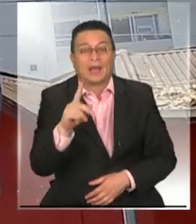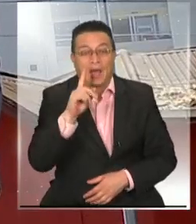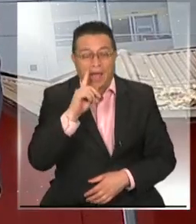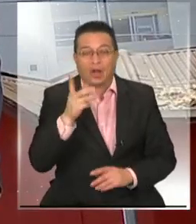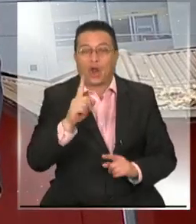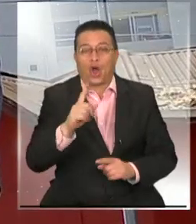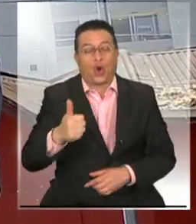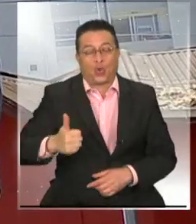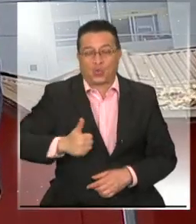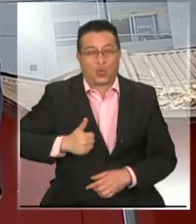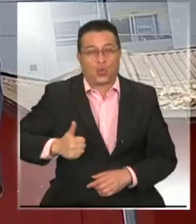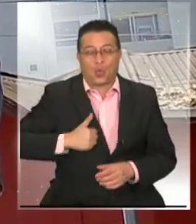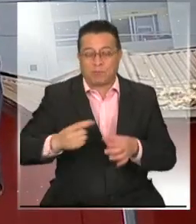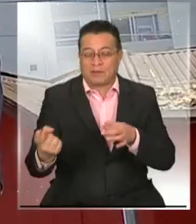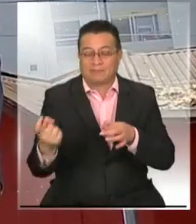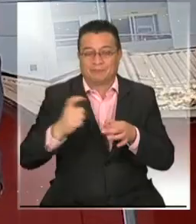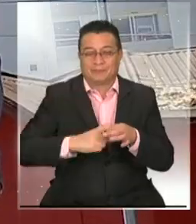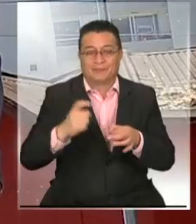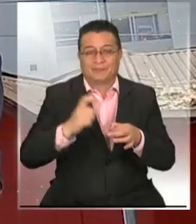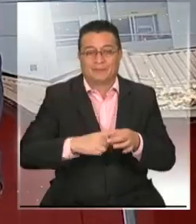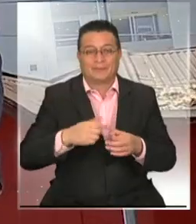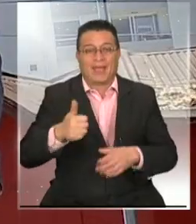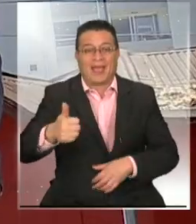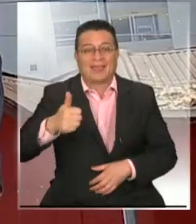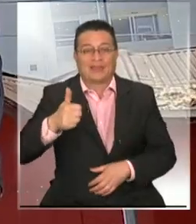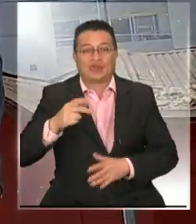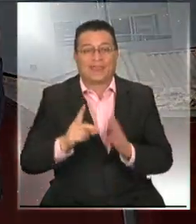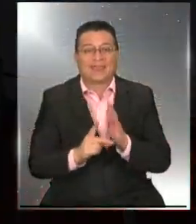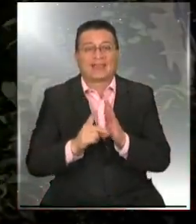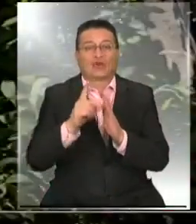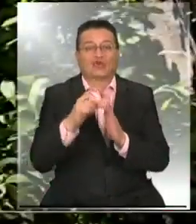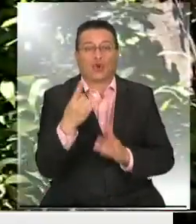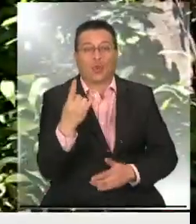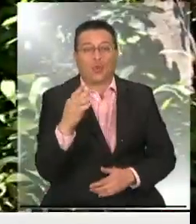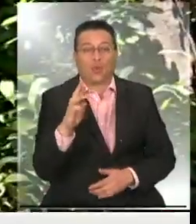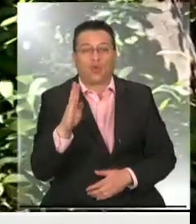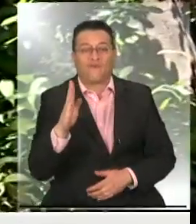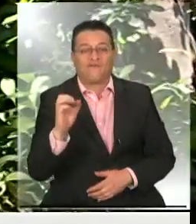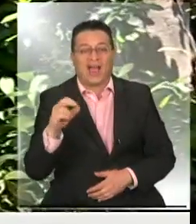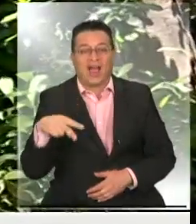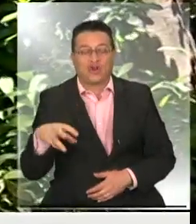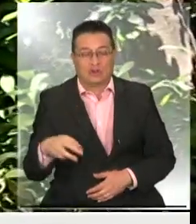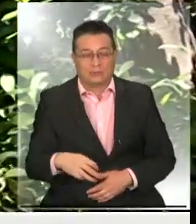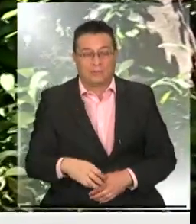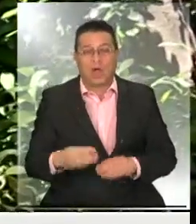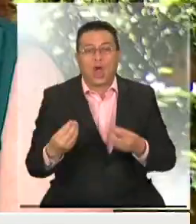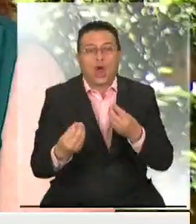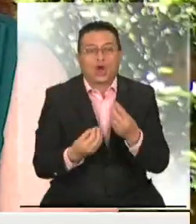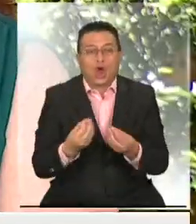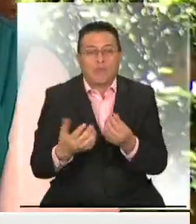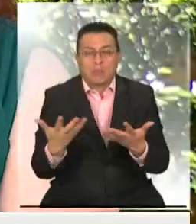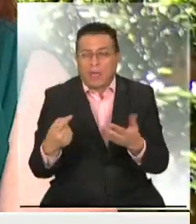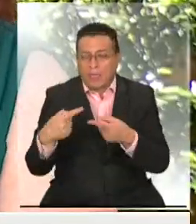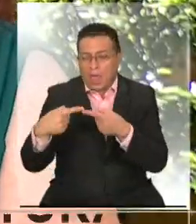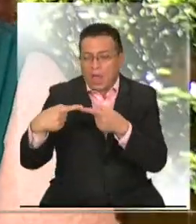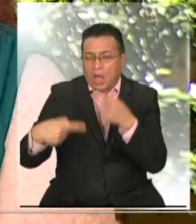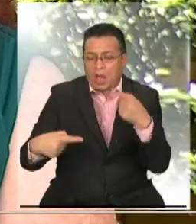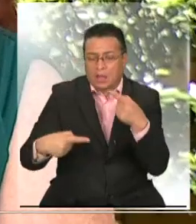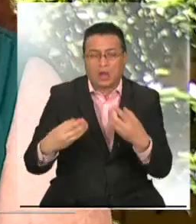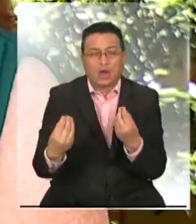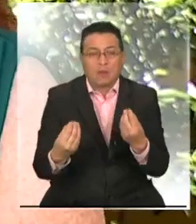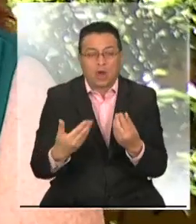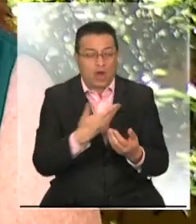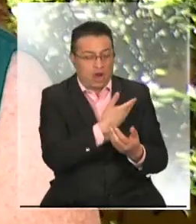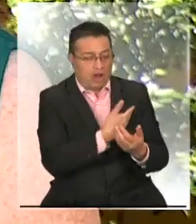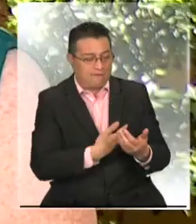con las instrucciones de la Dirección de Desarrollo Urbano. ¿Cómo puede haber ese desacople entre el